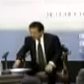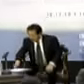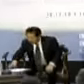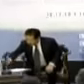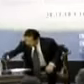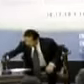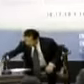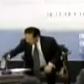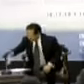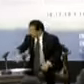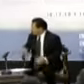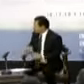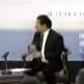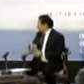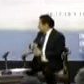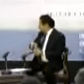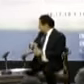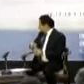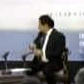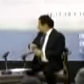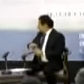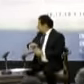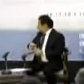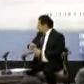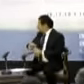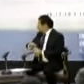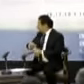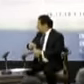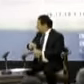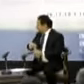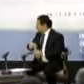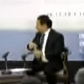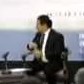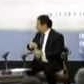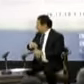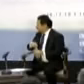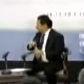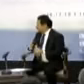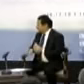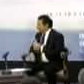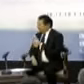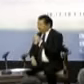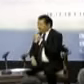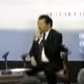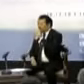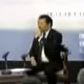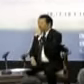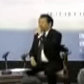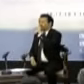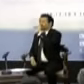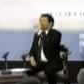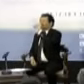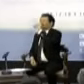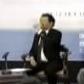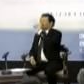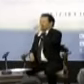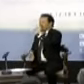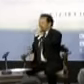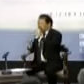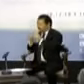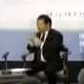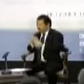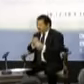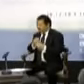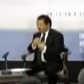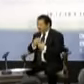Muchas gracias por esta introducción, señor canciller, señores y señoras embajadores,